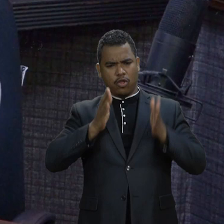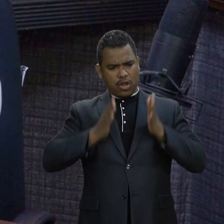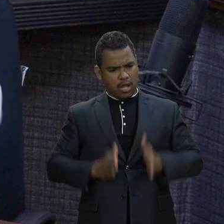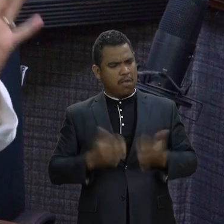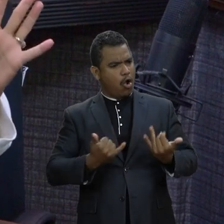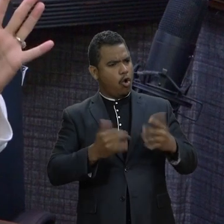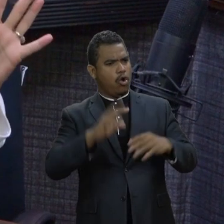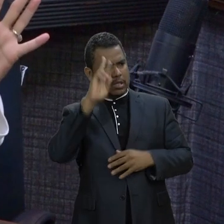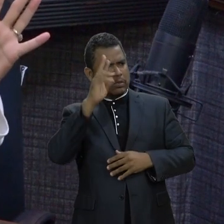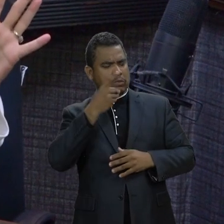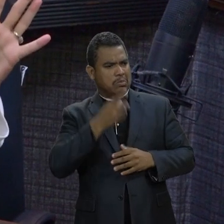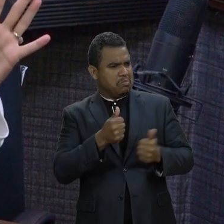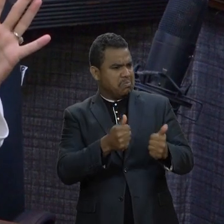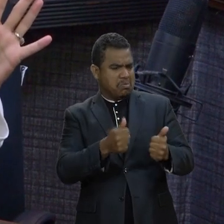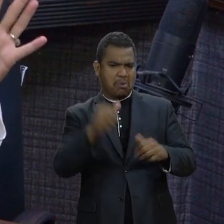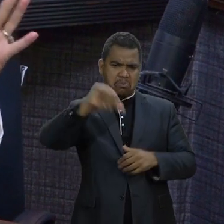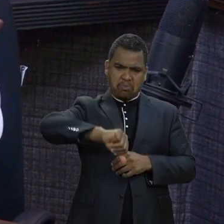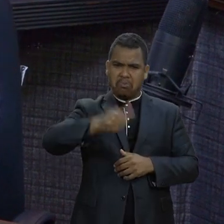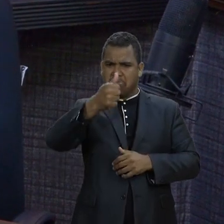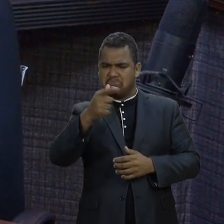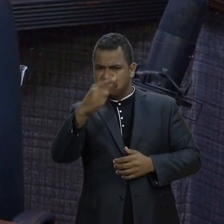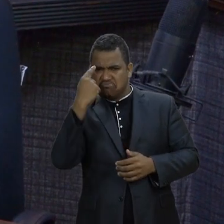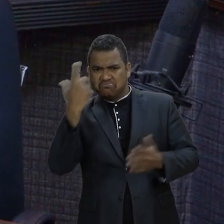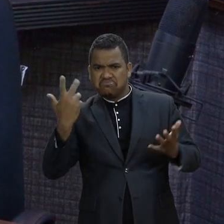hablan sin ningún rigor de investigación,